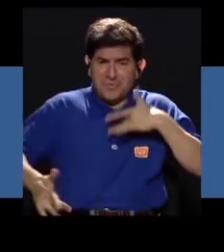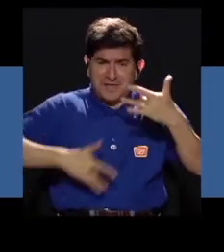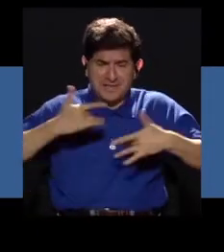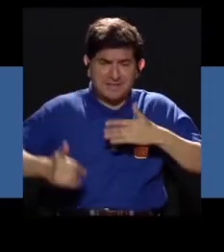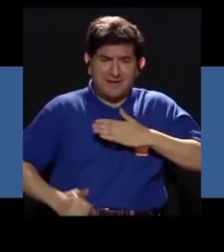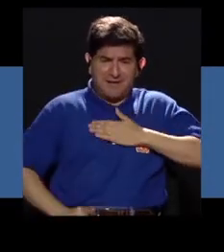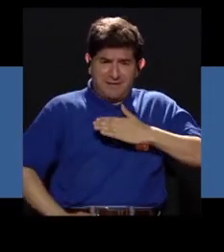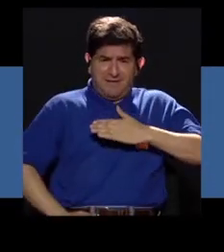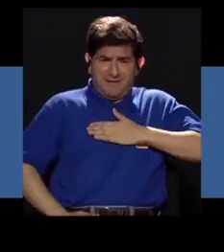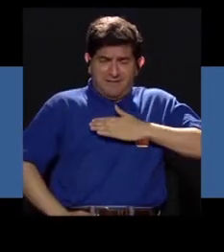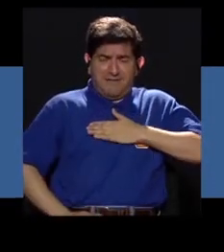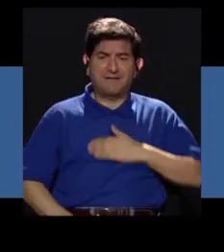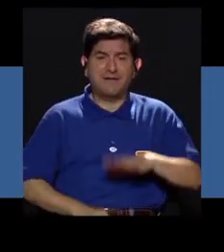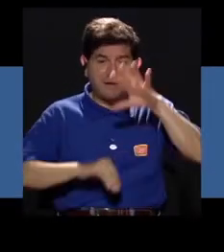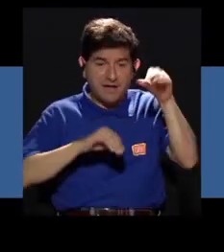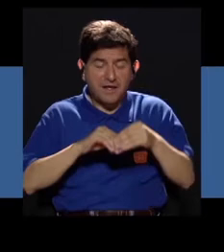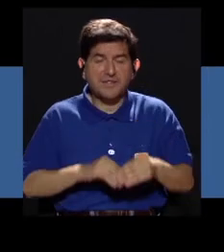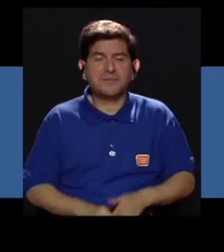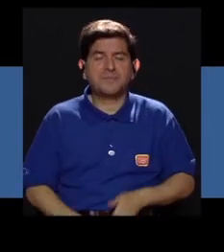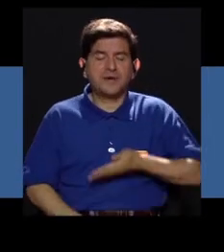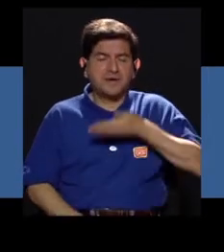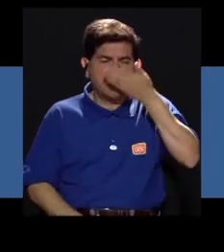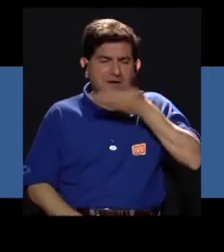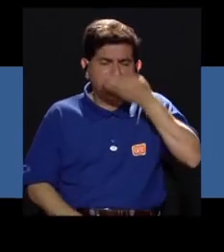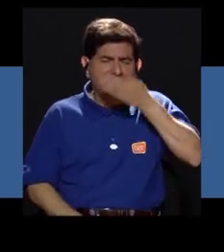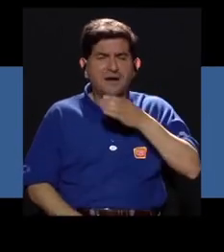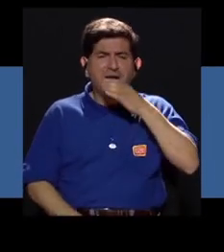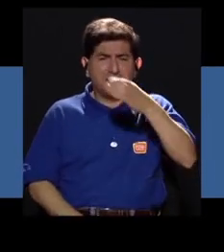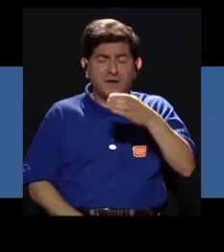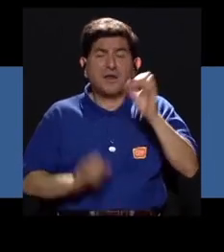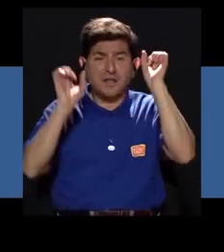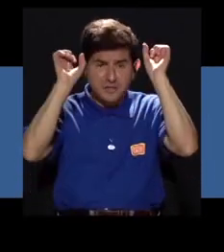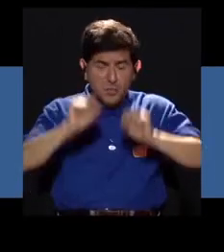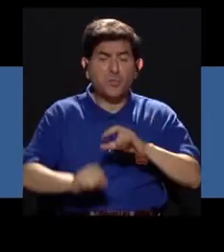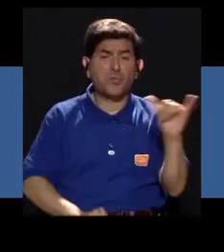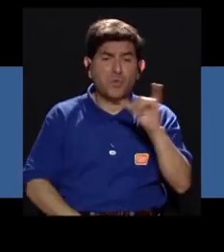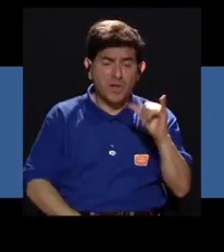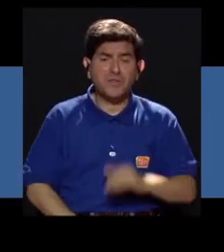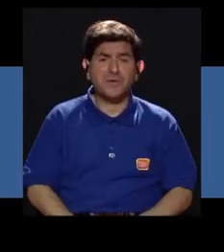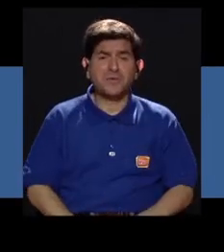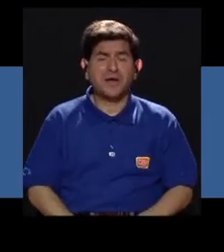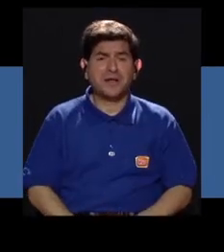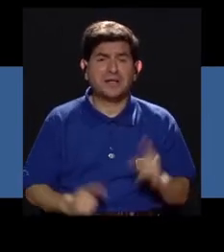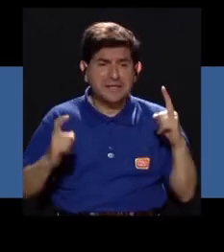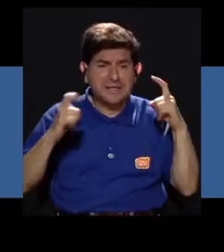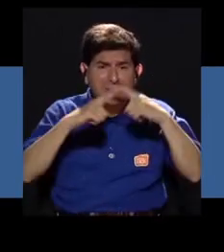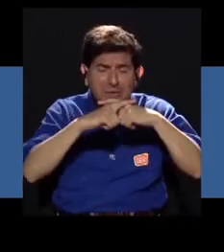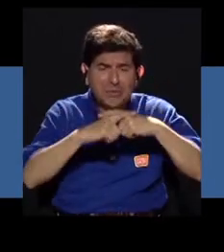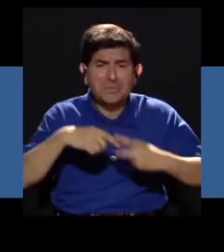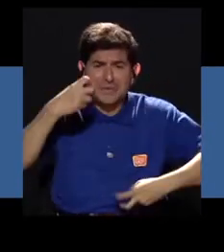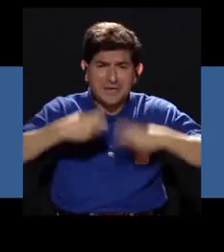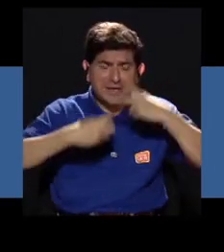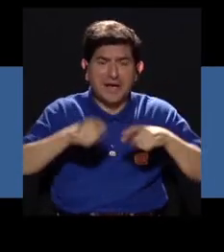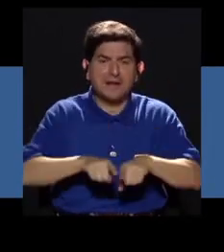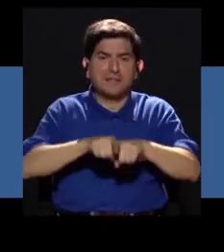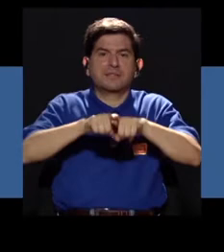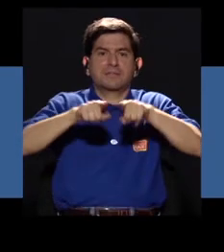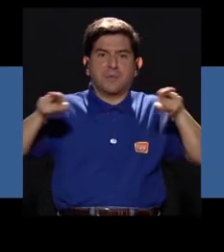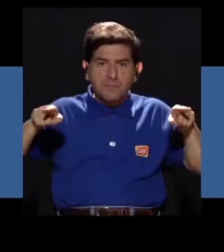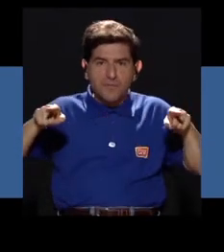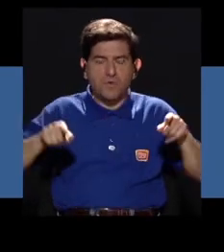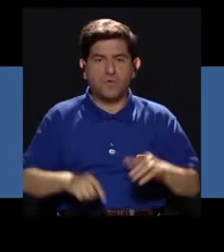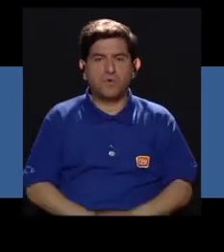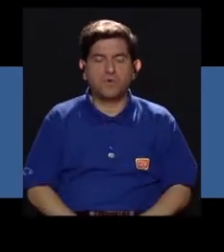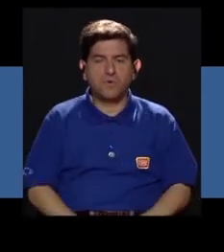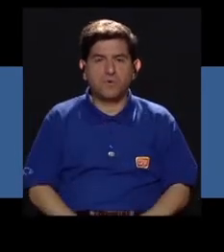aumentar los síntomas de asma. Además, la inhalación de aire caliente de por sí podría también complicar la crisis. Tampoco